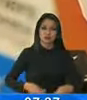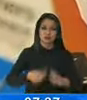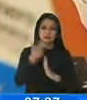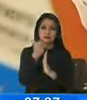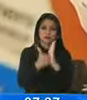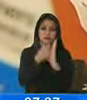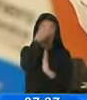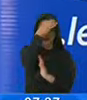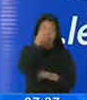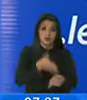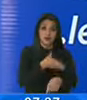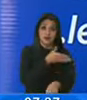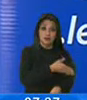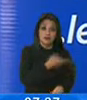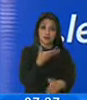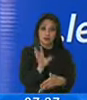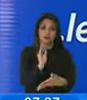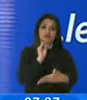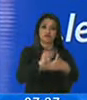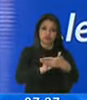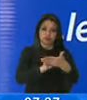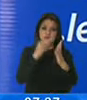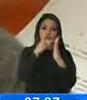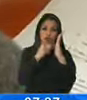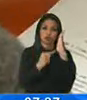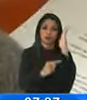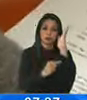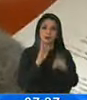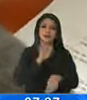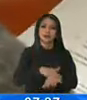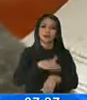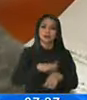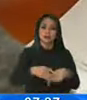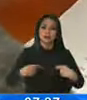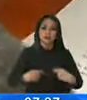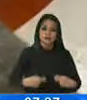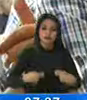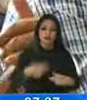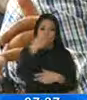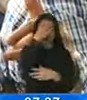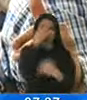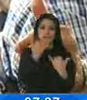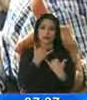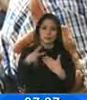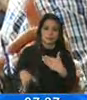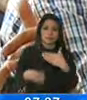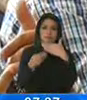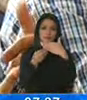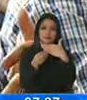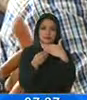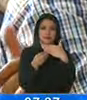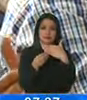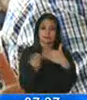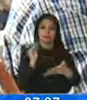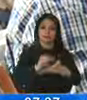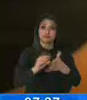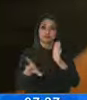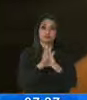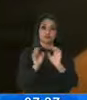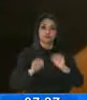que antes ya estaban contemplados en la normativa por concepto de educación, pero ahora se los incluyó en la